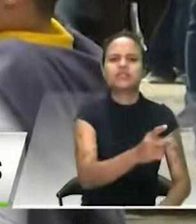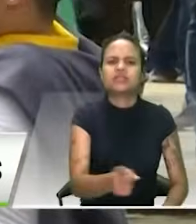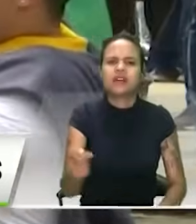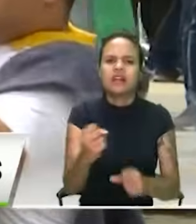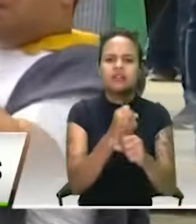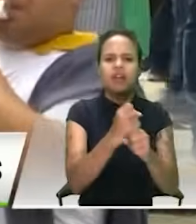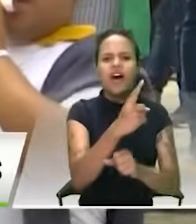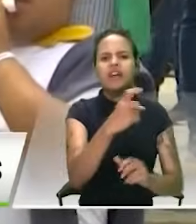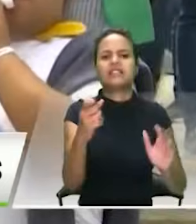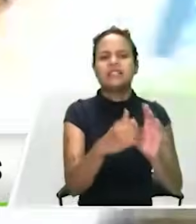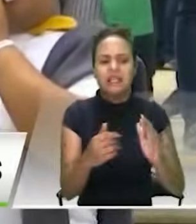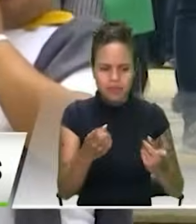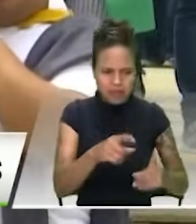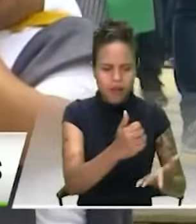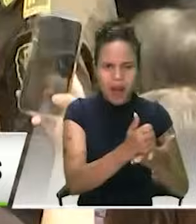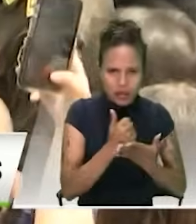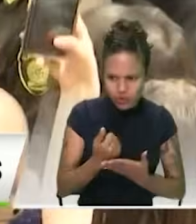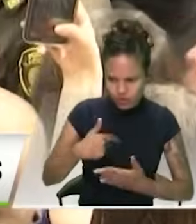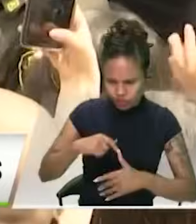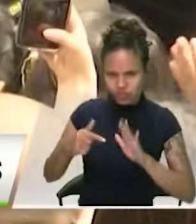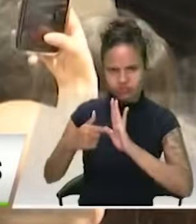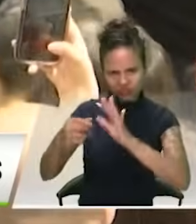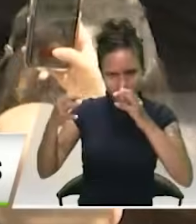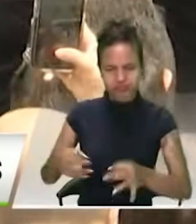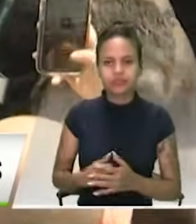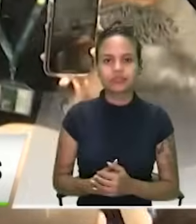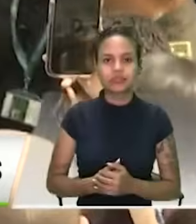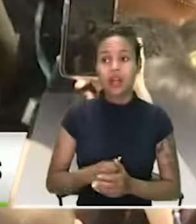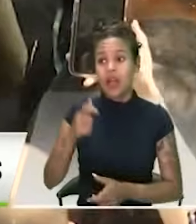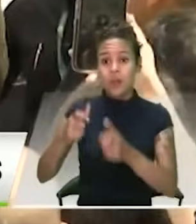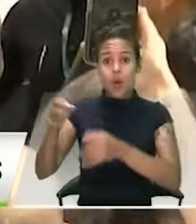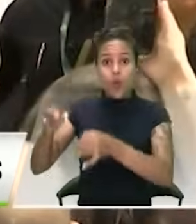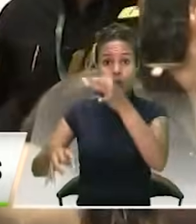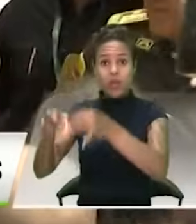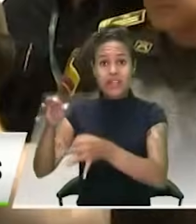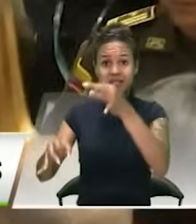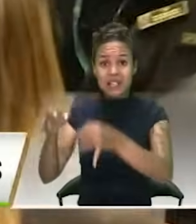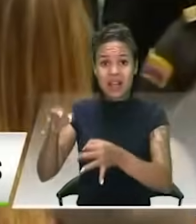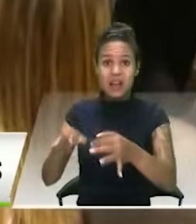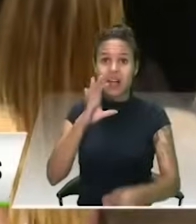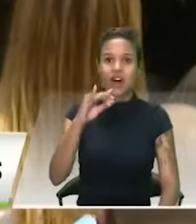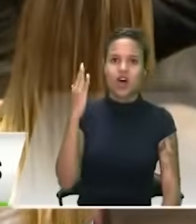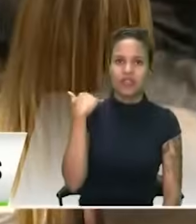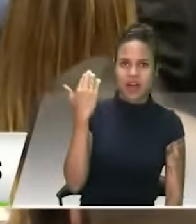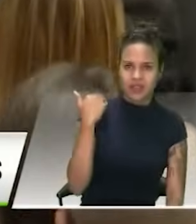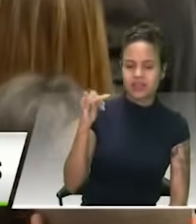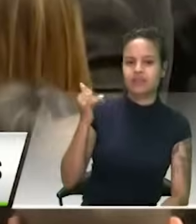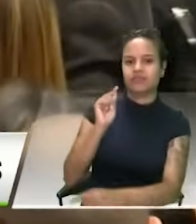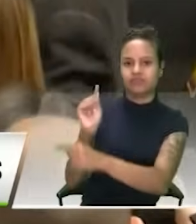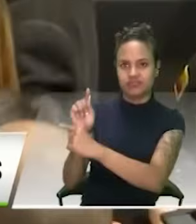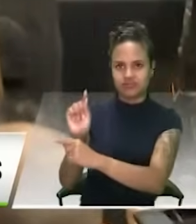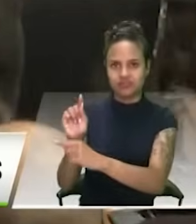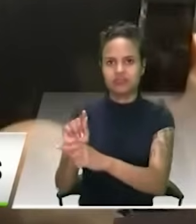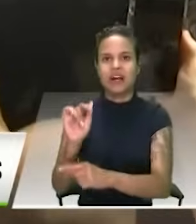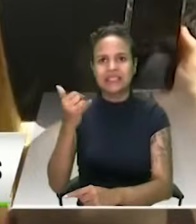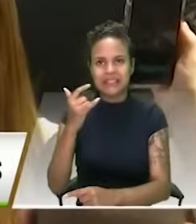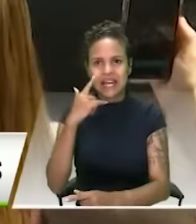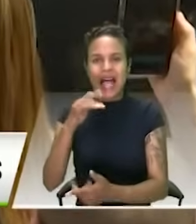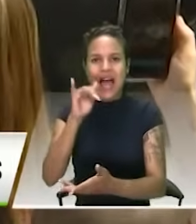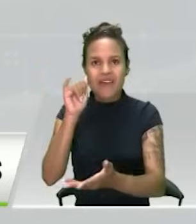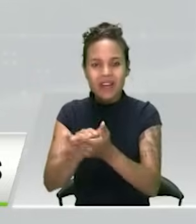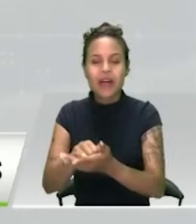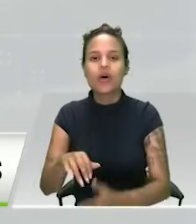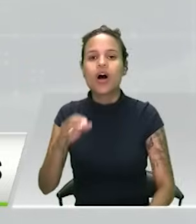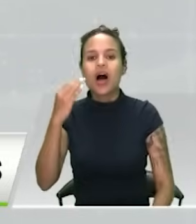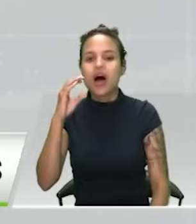las decisiones judiciales se salvaron de las polémicas generadas por Daniel Quintero. Así sucedió cuando la Procuraduría